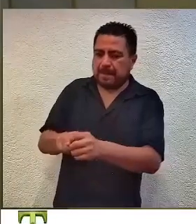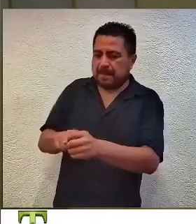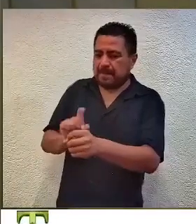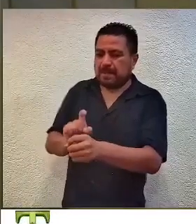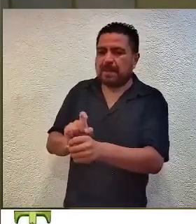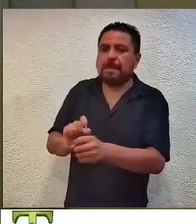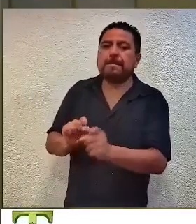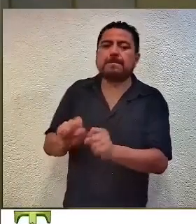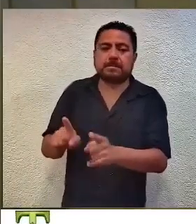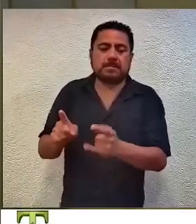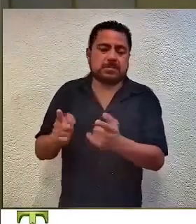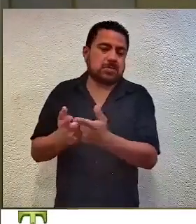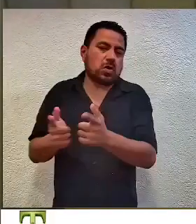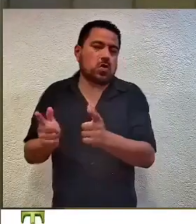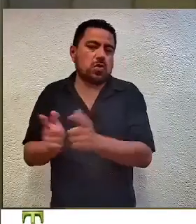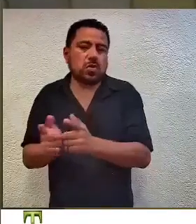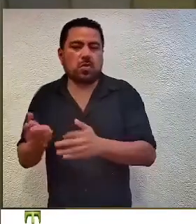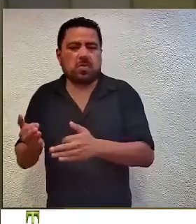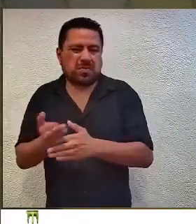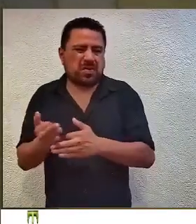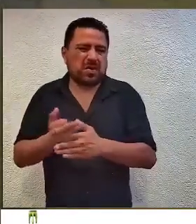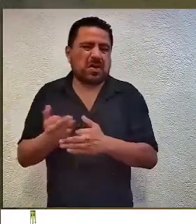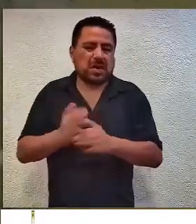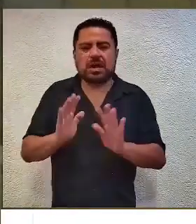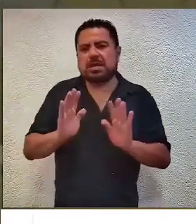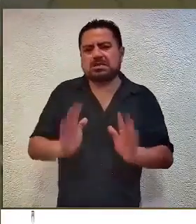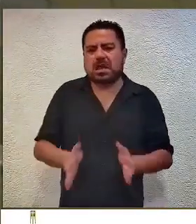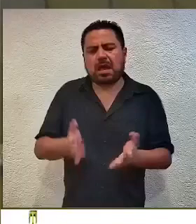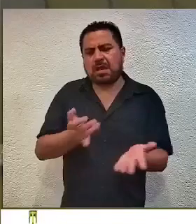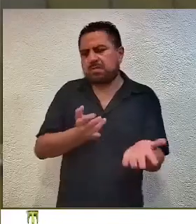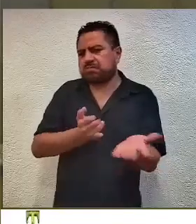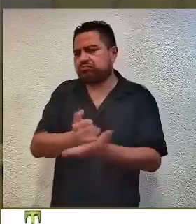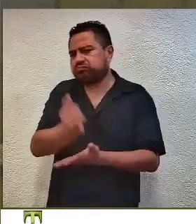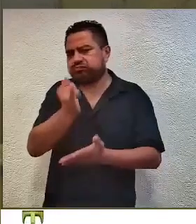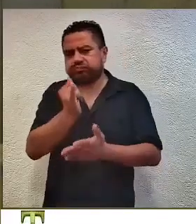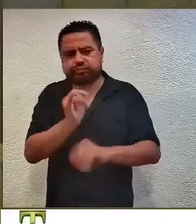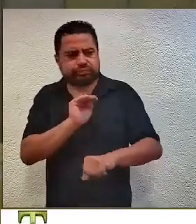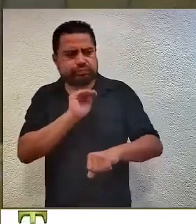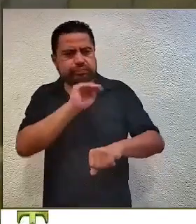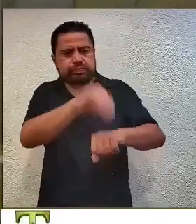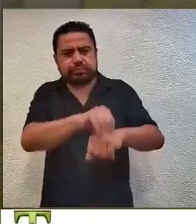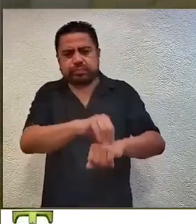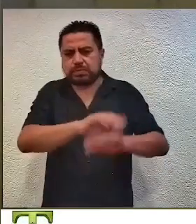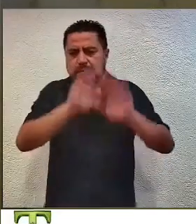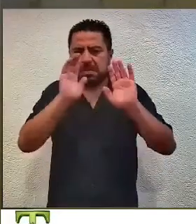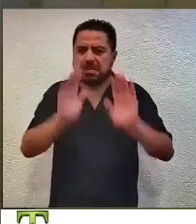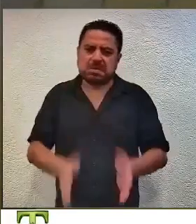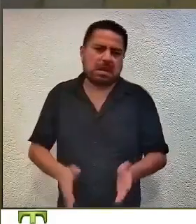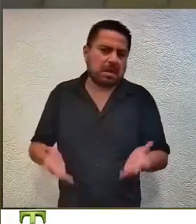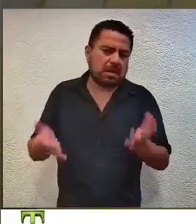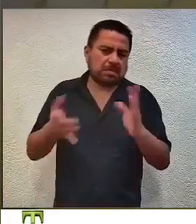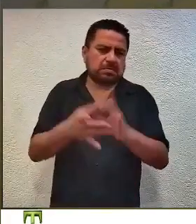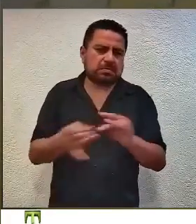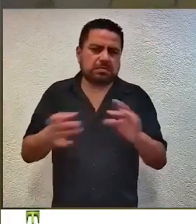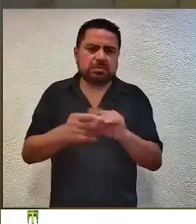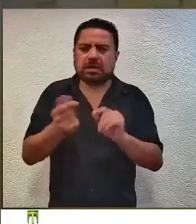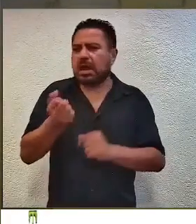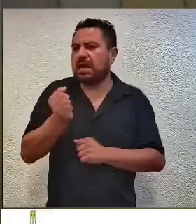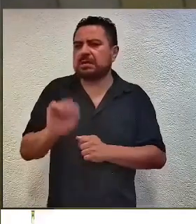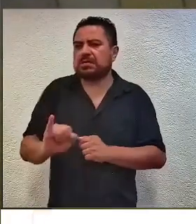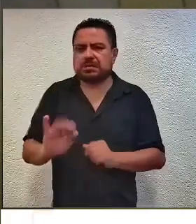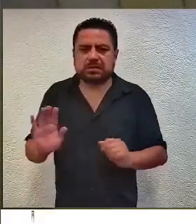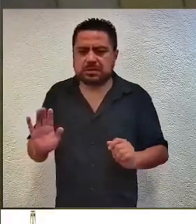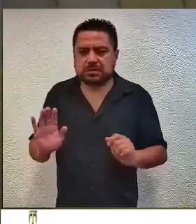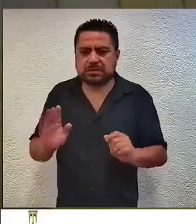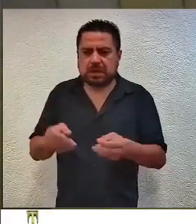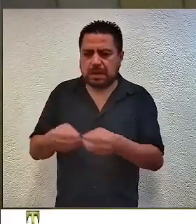el mismo partido ya lo razonó, lo fundó, lo motivó, lo justificó y así lo resolvió.